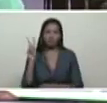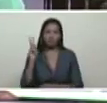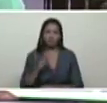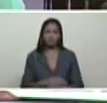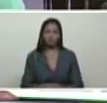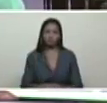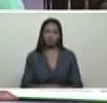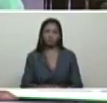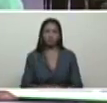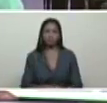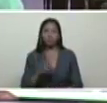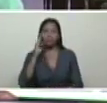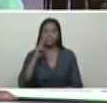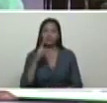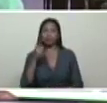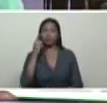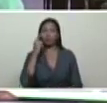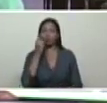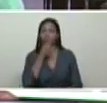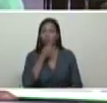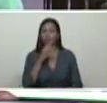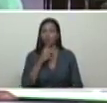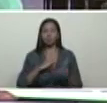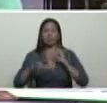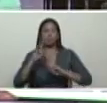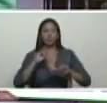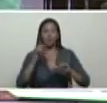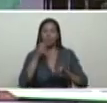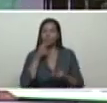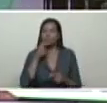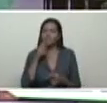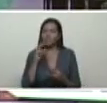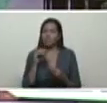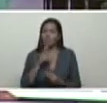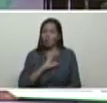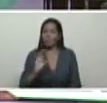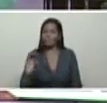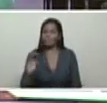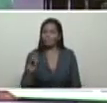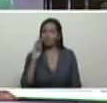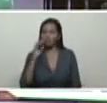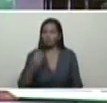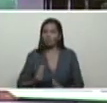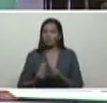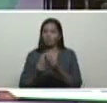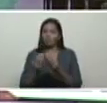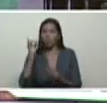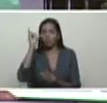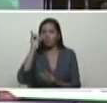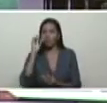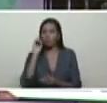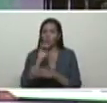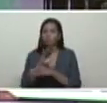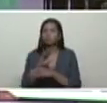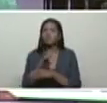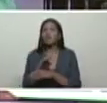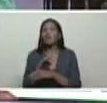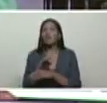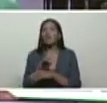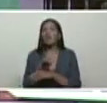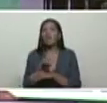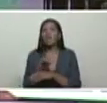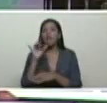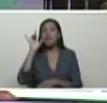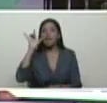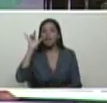ver con ojos de amor la belleza de nuestra patria. Les voy a regalar este videito que ya lo publiqué en Instagram,